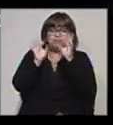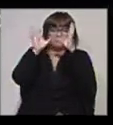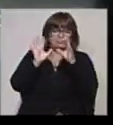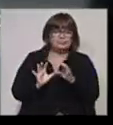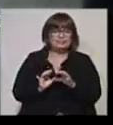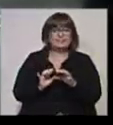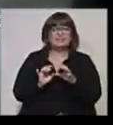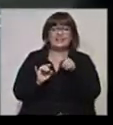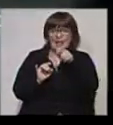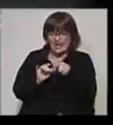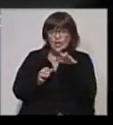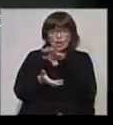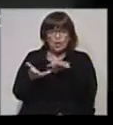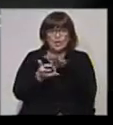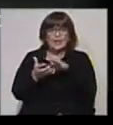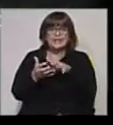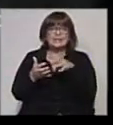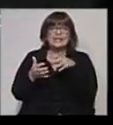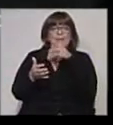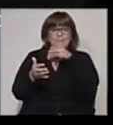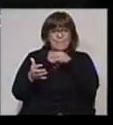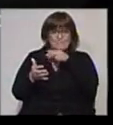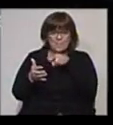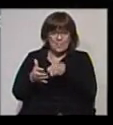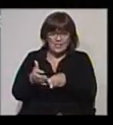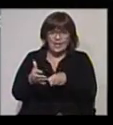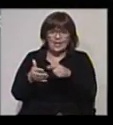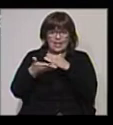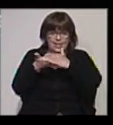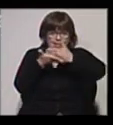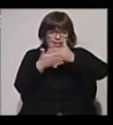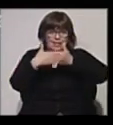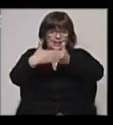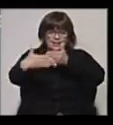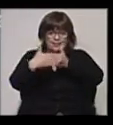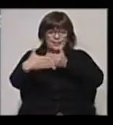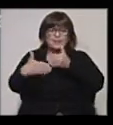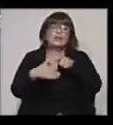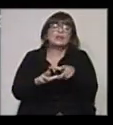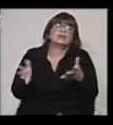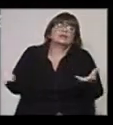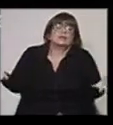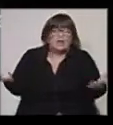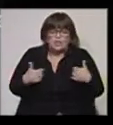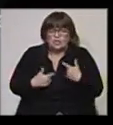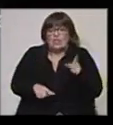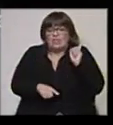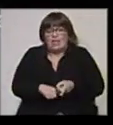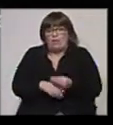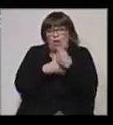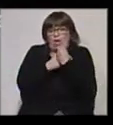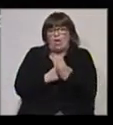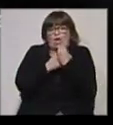en esa parte es valla metálica que separa los dos países. Y él decía, bueno, a ver, yo tengo que comer y este es un